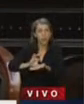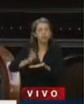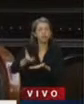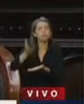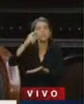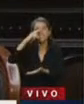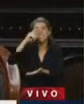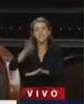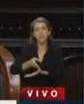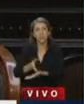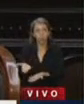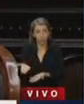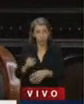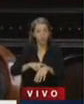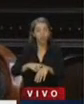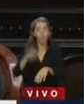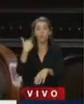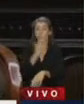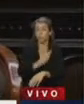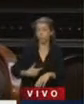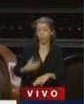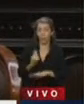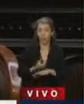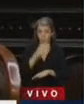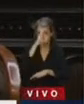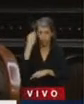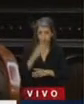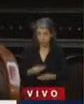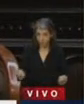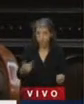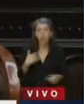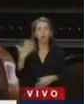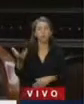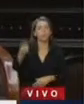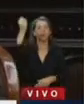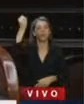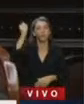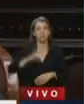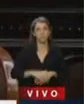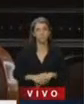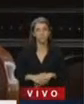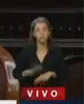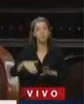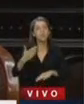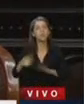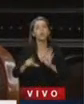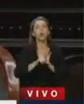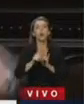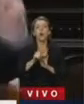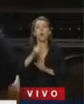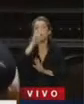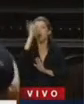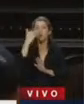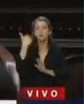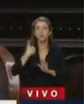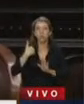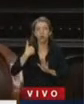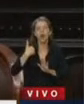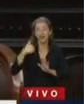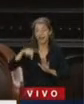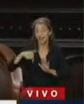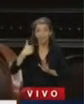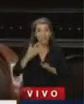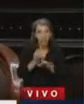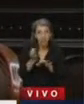ejemplo también la cláusula que impone la mayor deducción del impuesto a las ganancias para gastos en educación, que beneficia a toda la clase